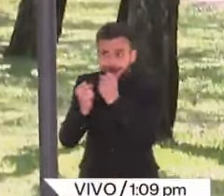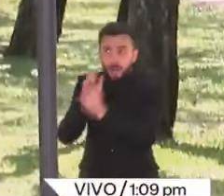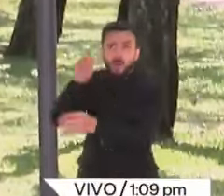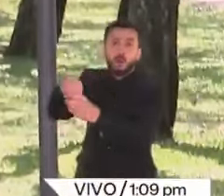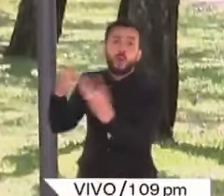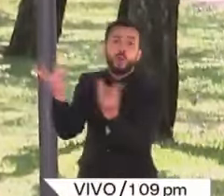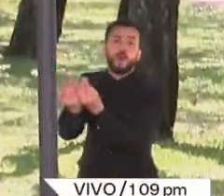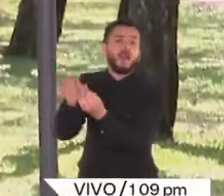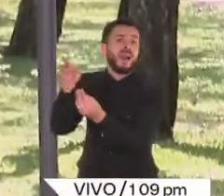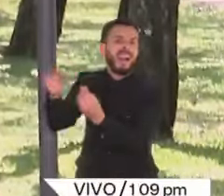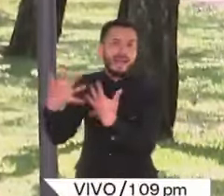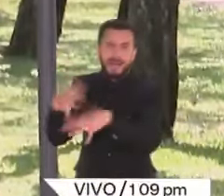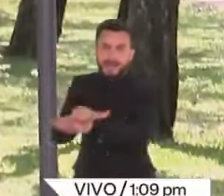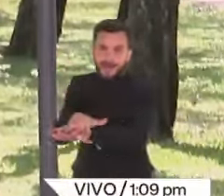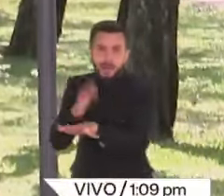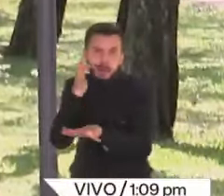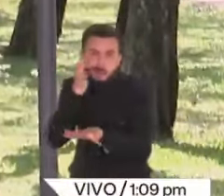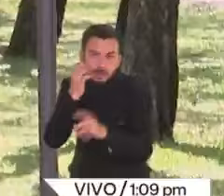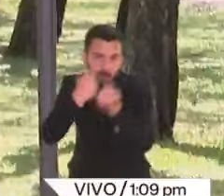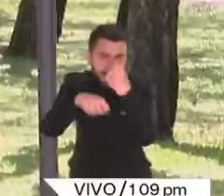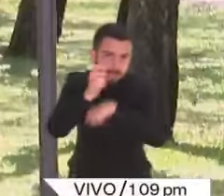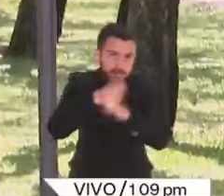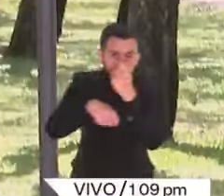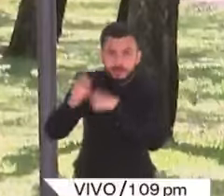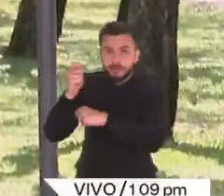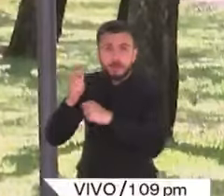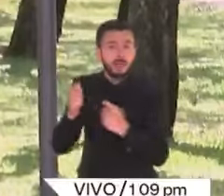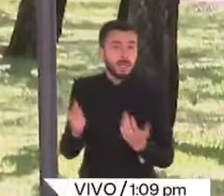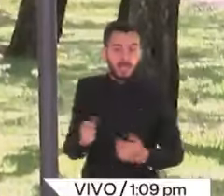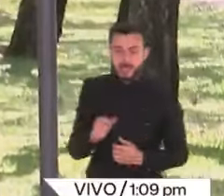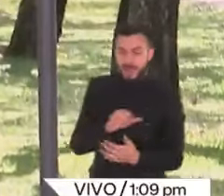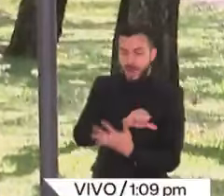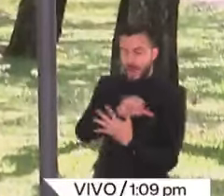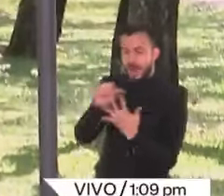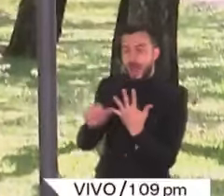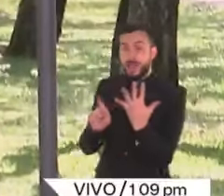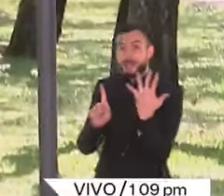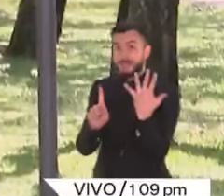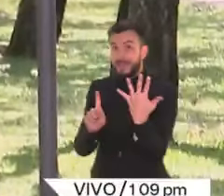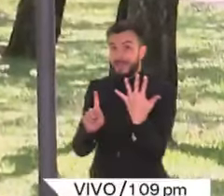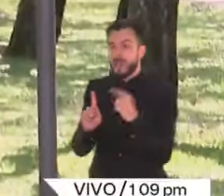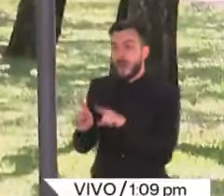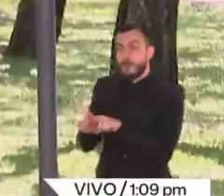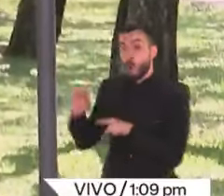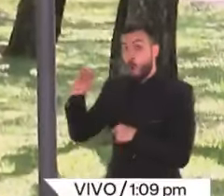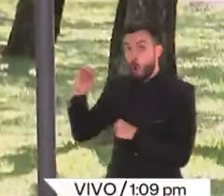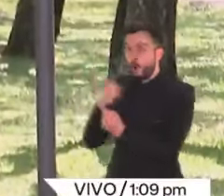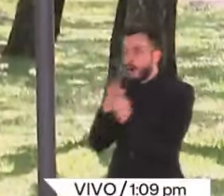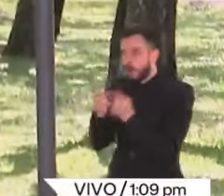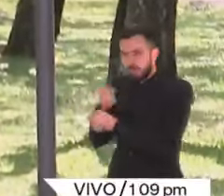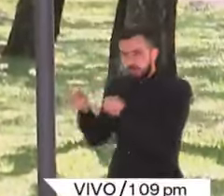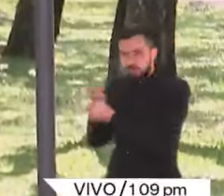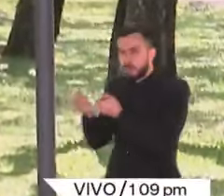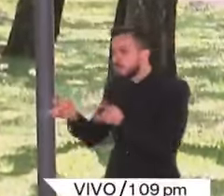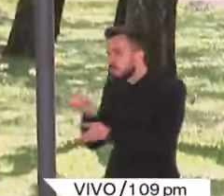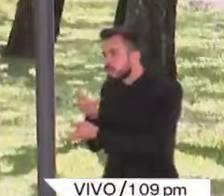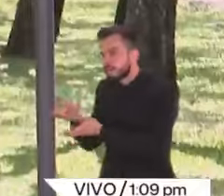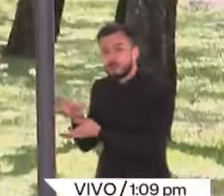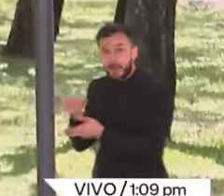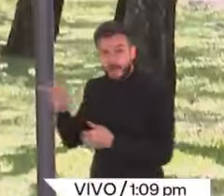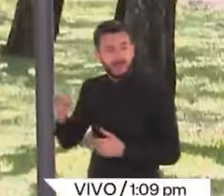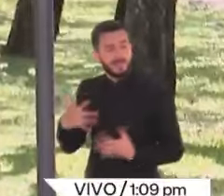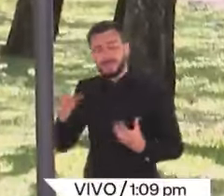de trata de personas. Son seis mujeres, pero hablamos con el hermano de una de ellas. Le está lleno